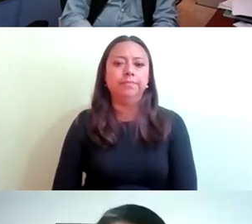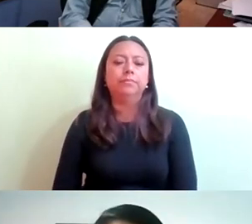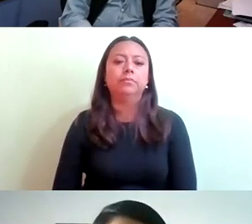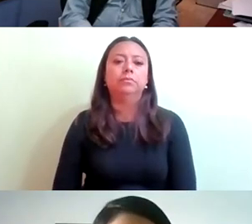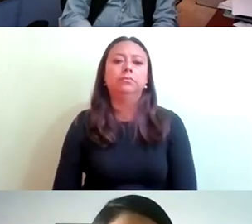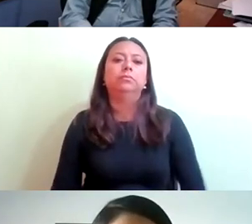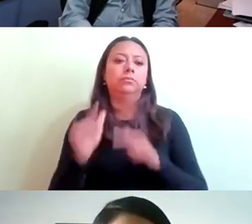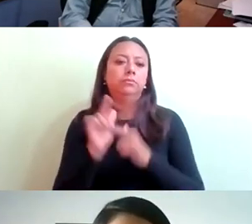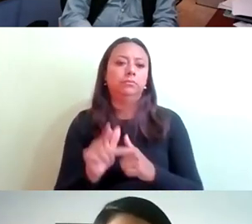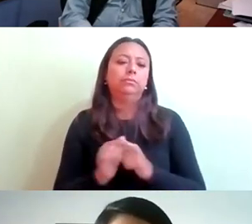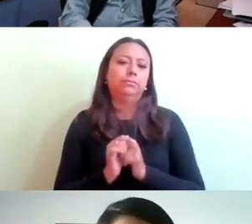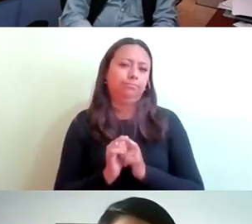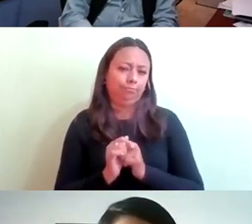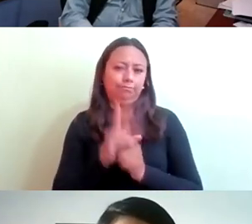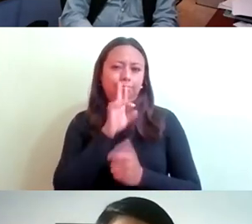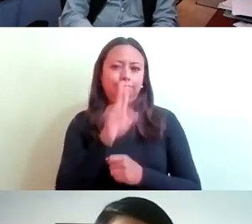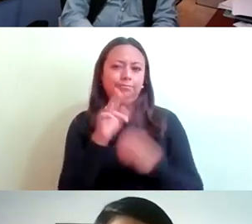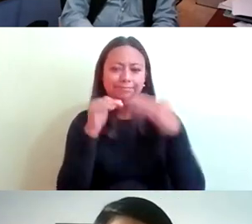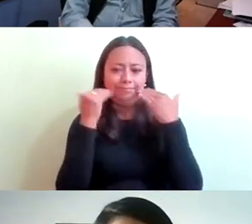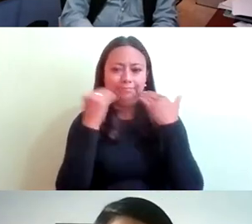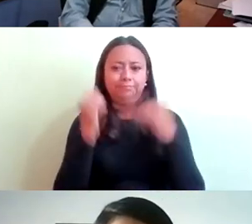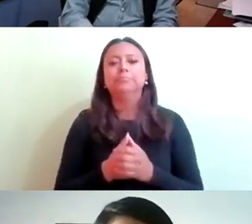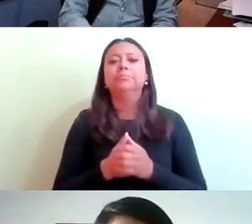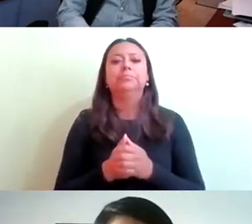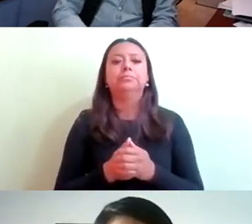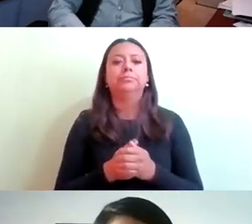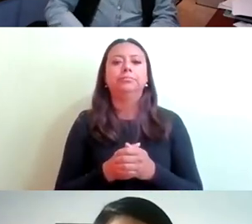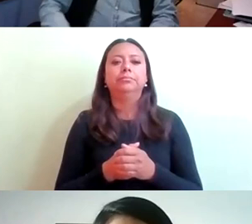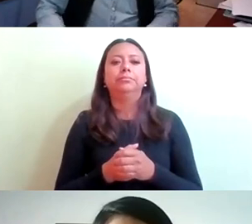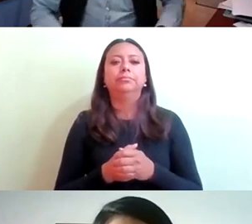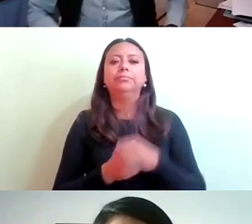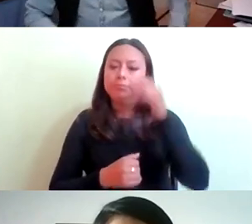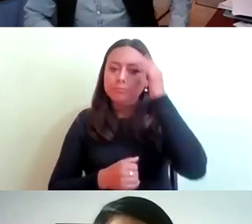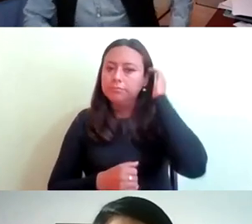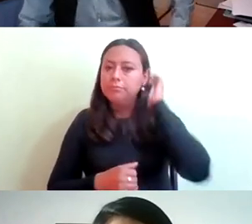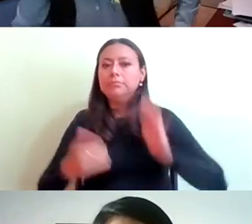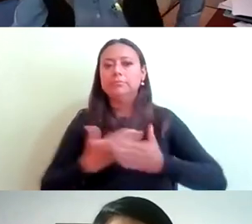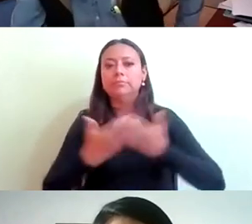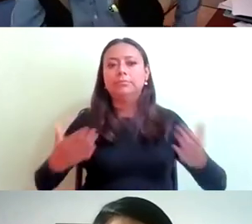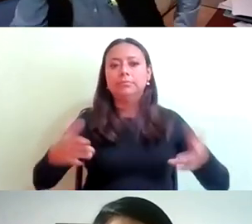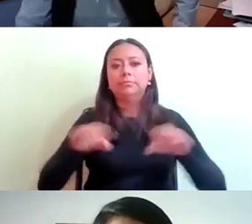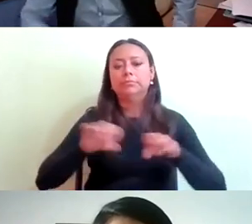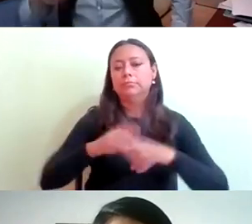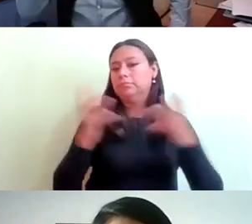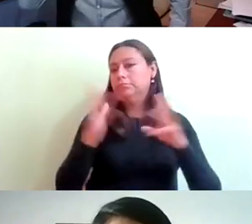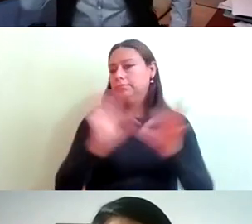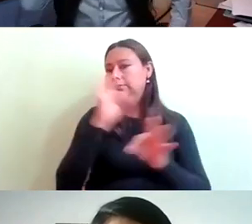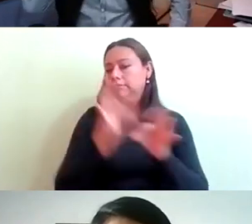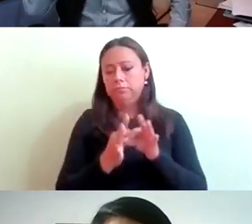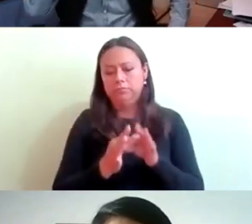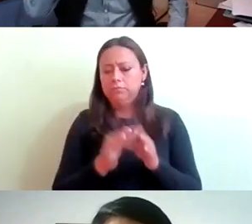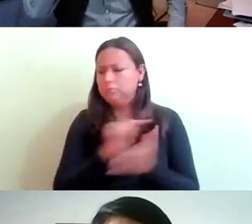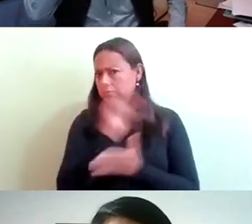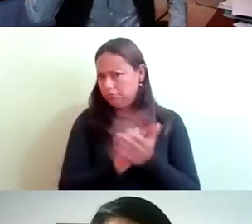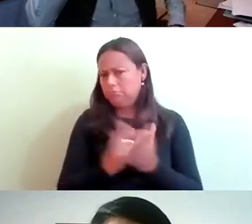Siguiente respuesta, si es tan amable. Bueno, y con relación a cómo se realizará la ejecución, la misma ley establece que